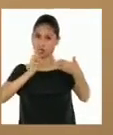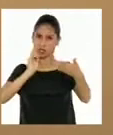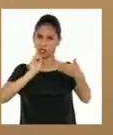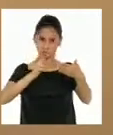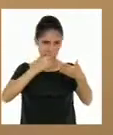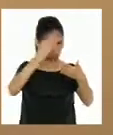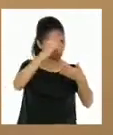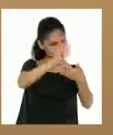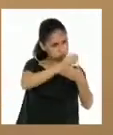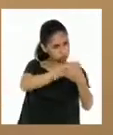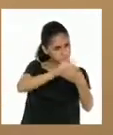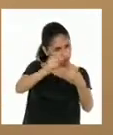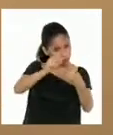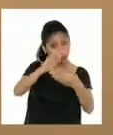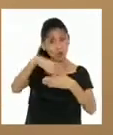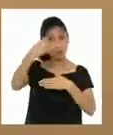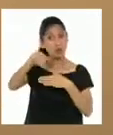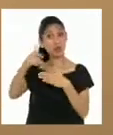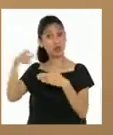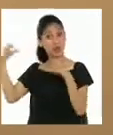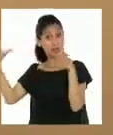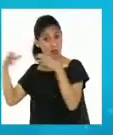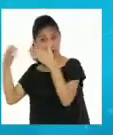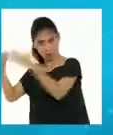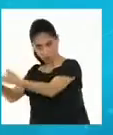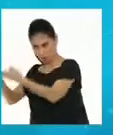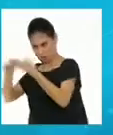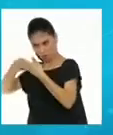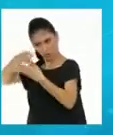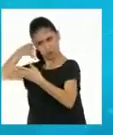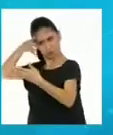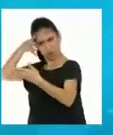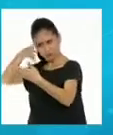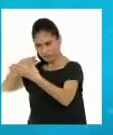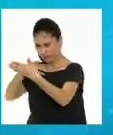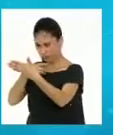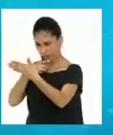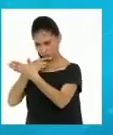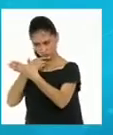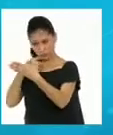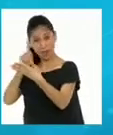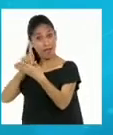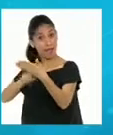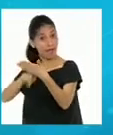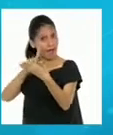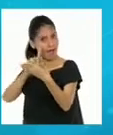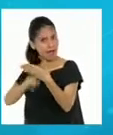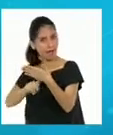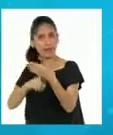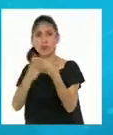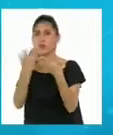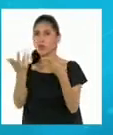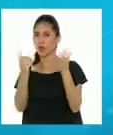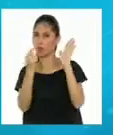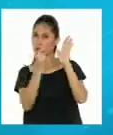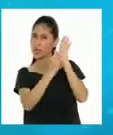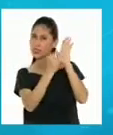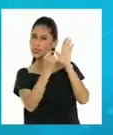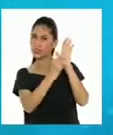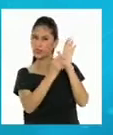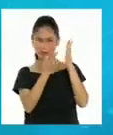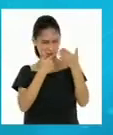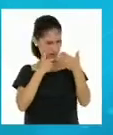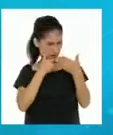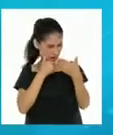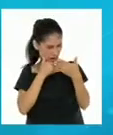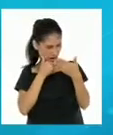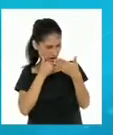población implica llevar a cabo el proceso de muestreo. Este proceso de muestreo determinará qué parte de la